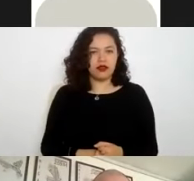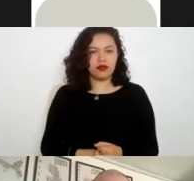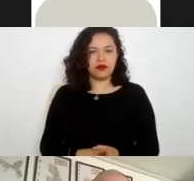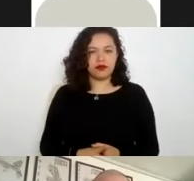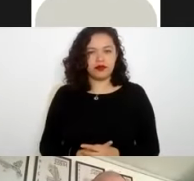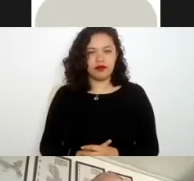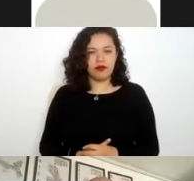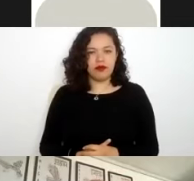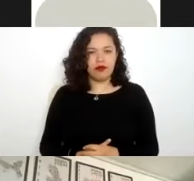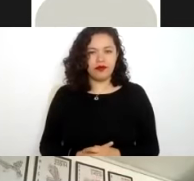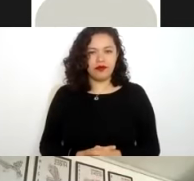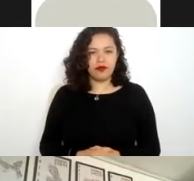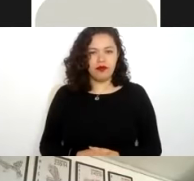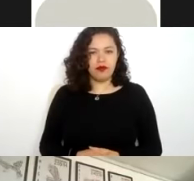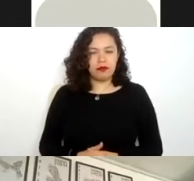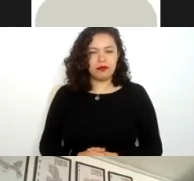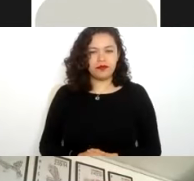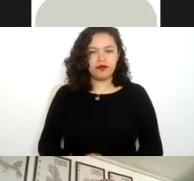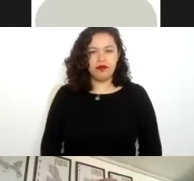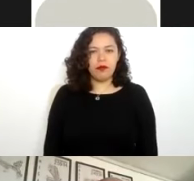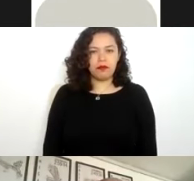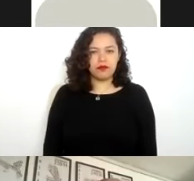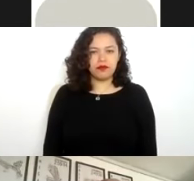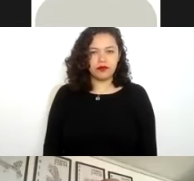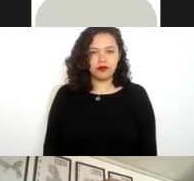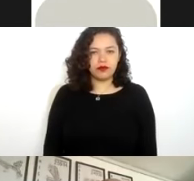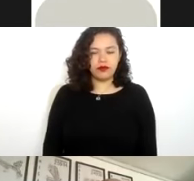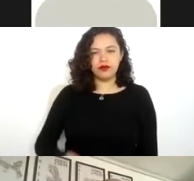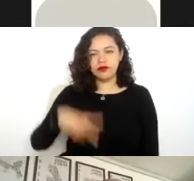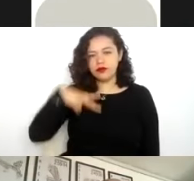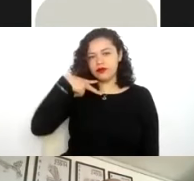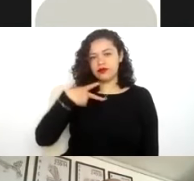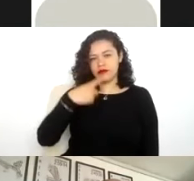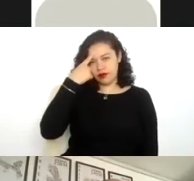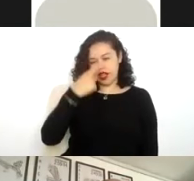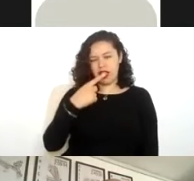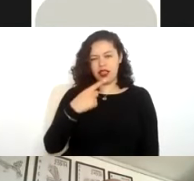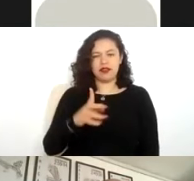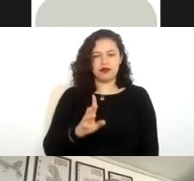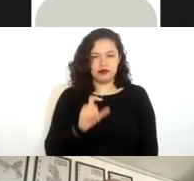La empatía mueve al mundo y la voluntad para ayudar se contagia.